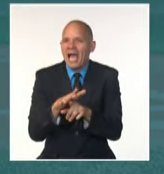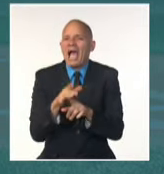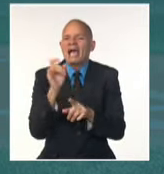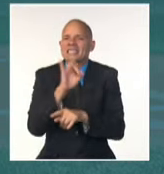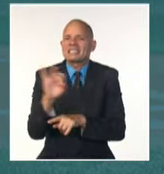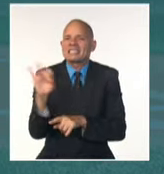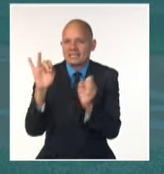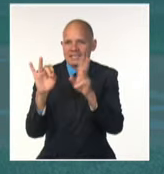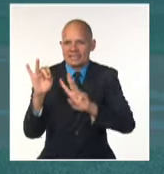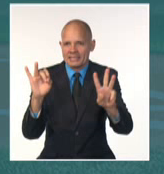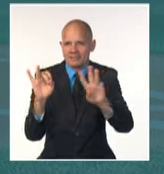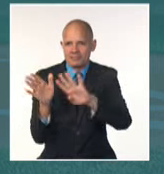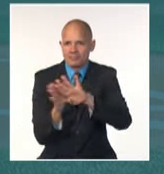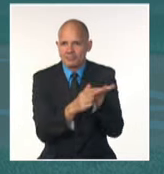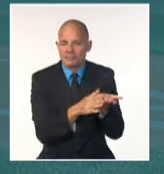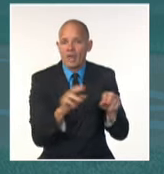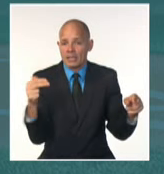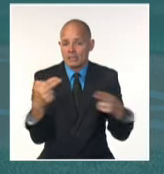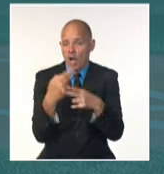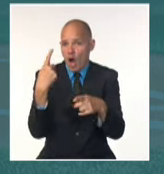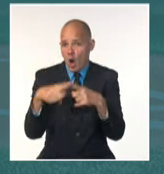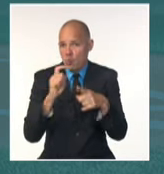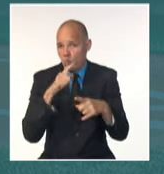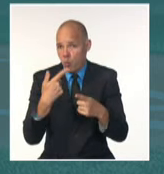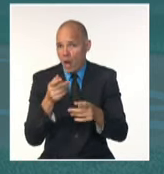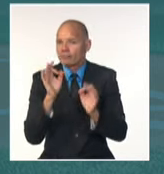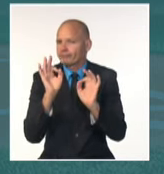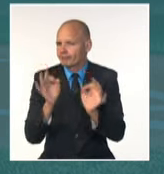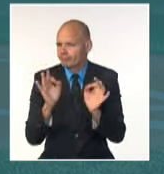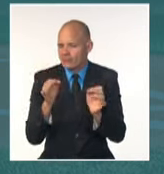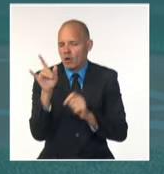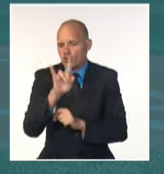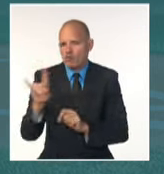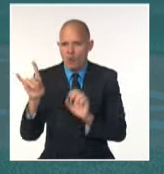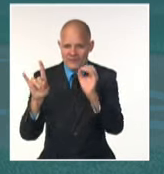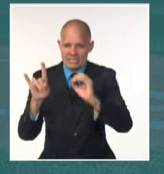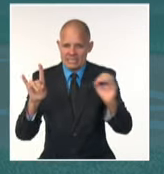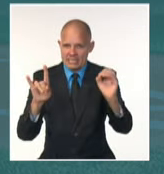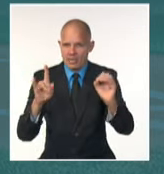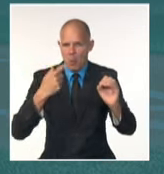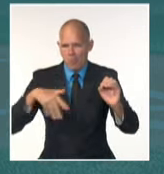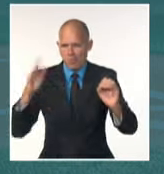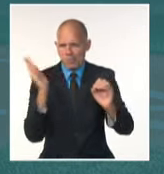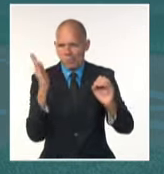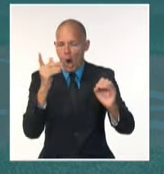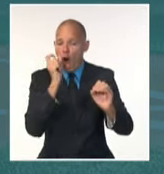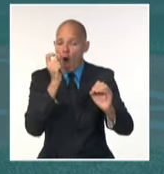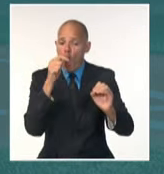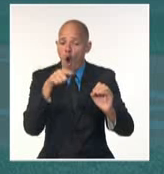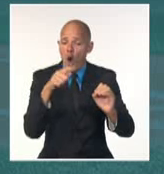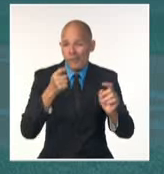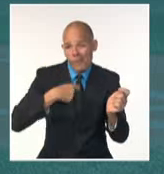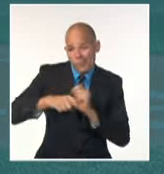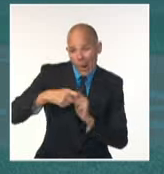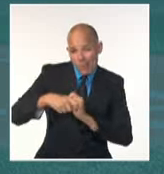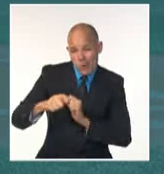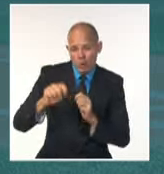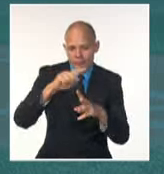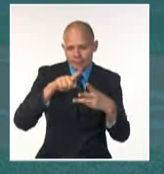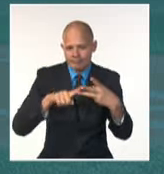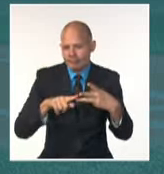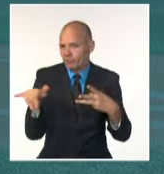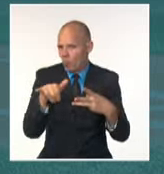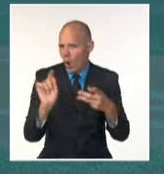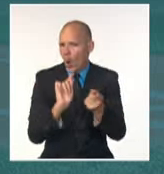Lismay Ferrales. En el segundo encuentro se impusieron con lechada de 9-0 y cuadrangulares de Guillermo Avilés, Raico Santos y Guillermo